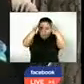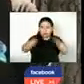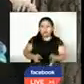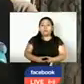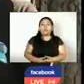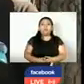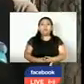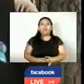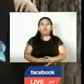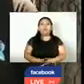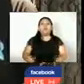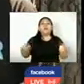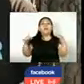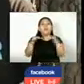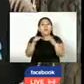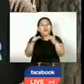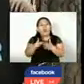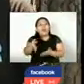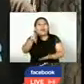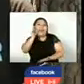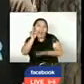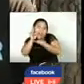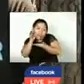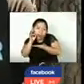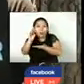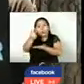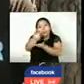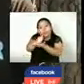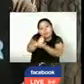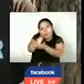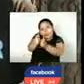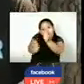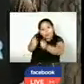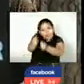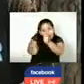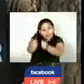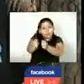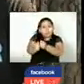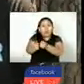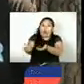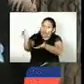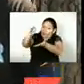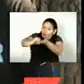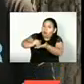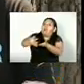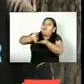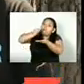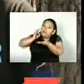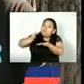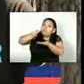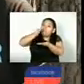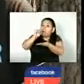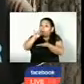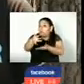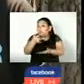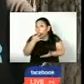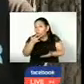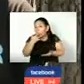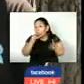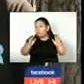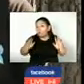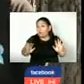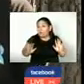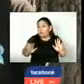también le trae café o chocolate leche refil de café a degustación de la persona